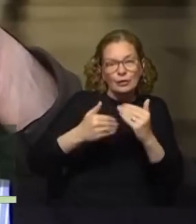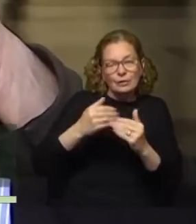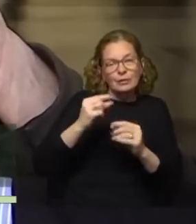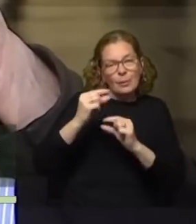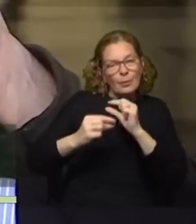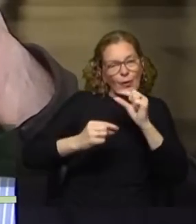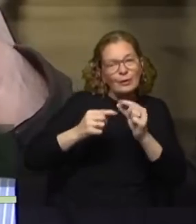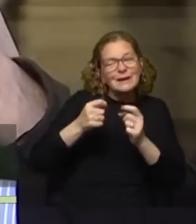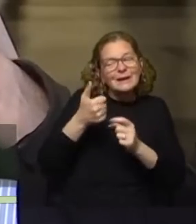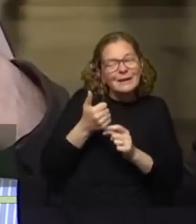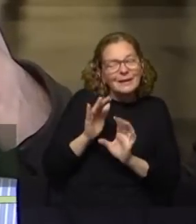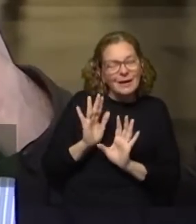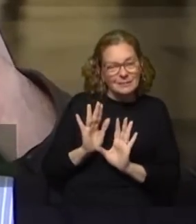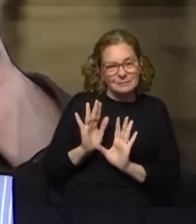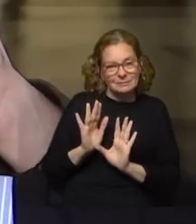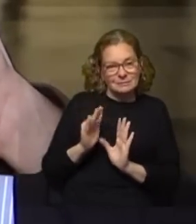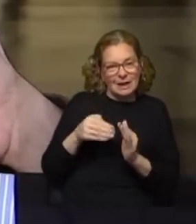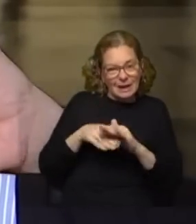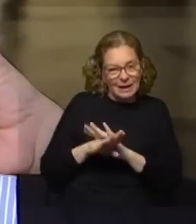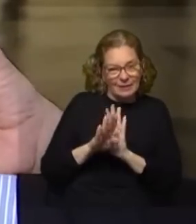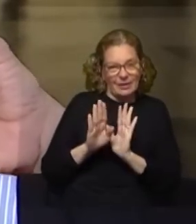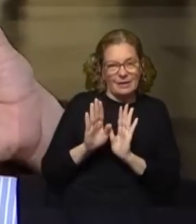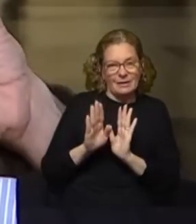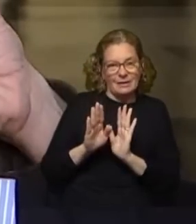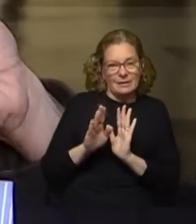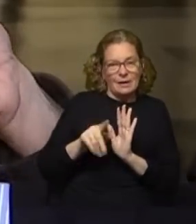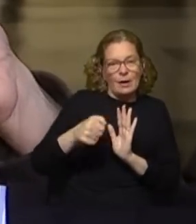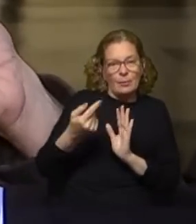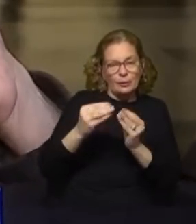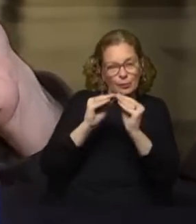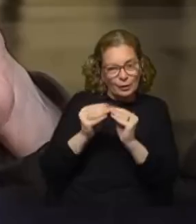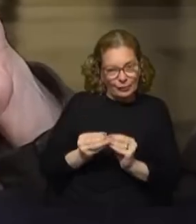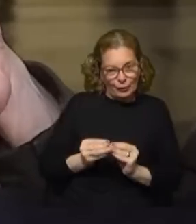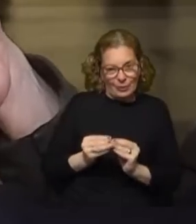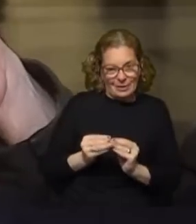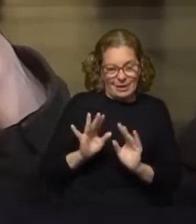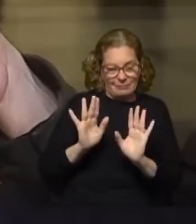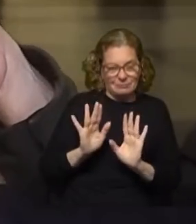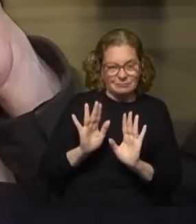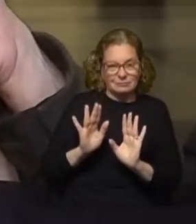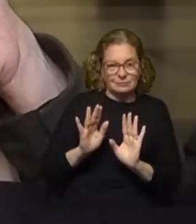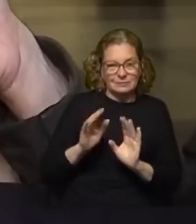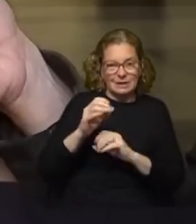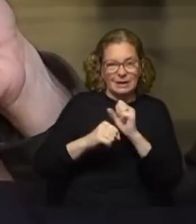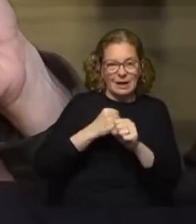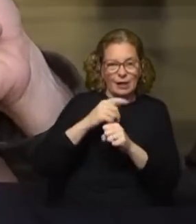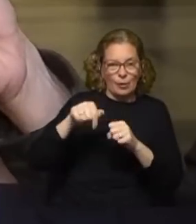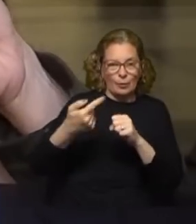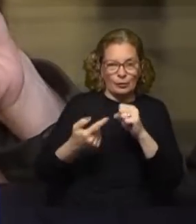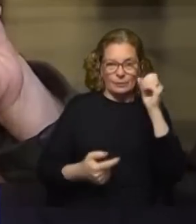que recién bueno ingresaría en la próxima rendición de cuentas que de del año que